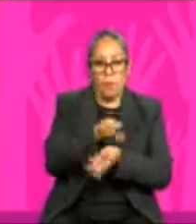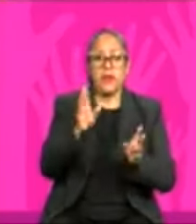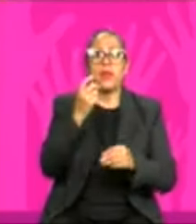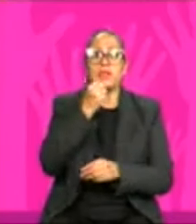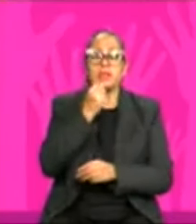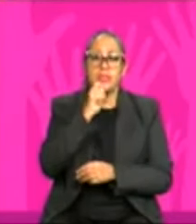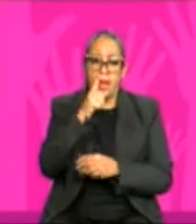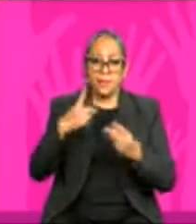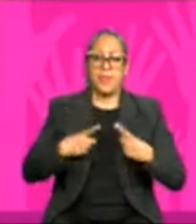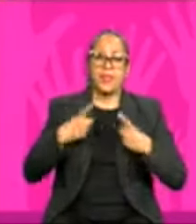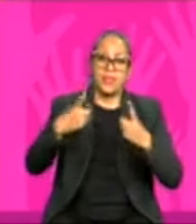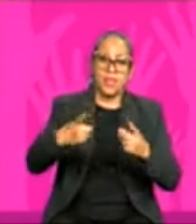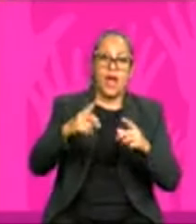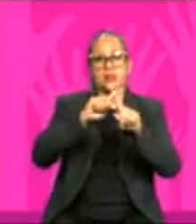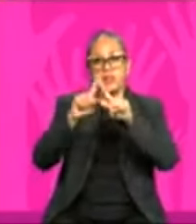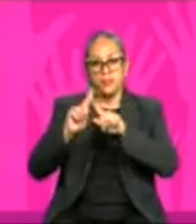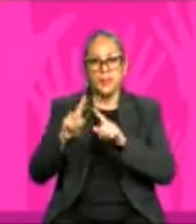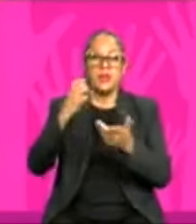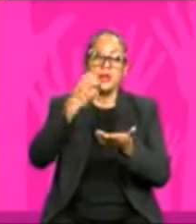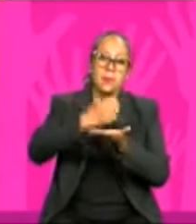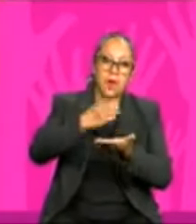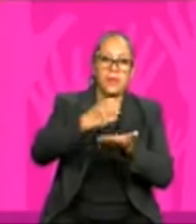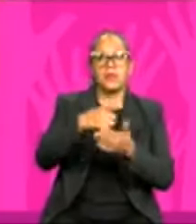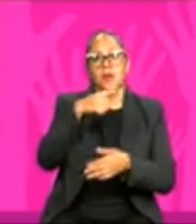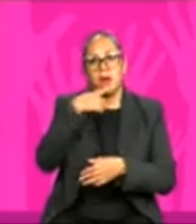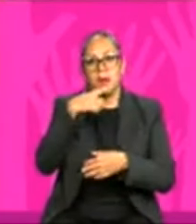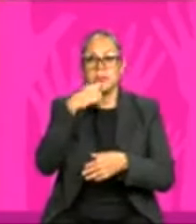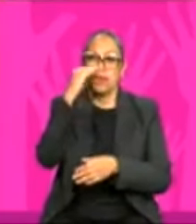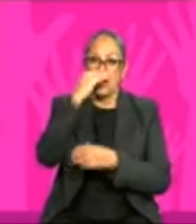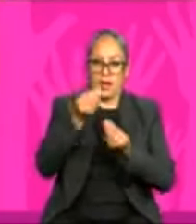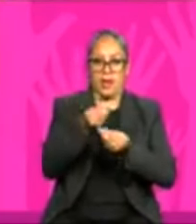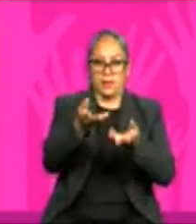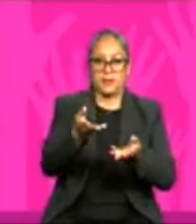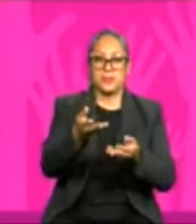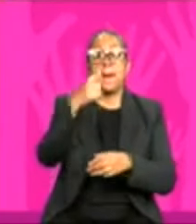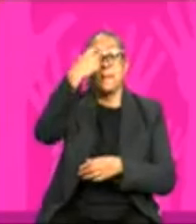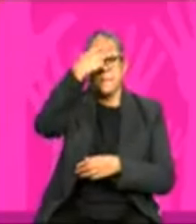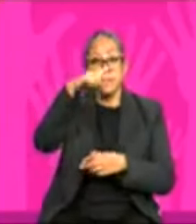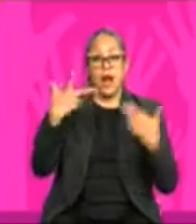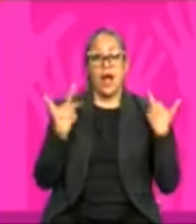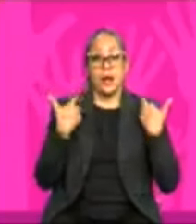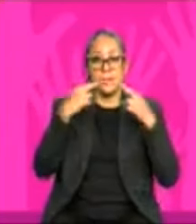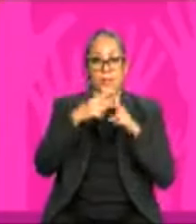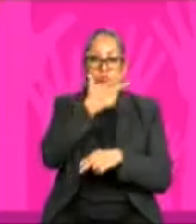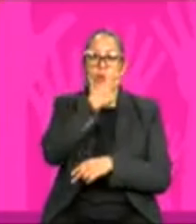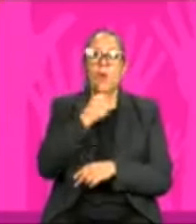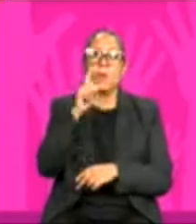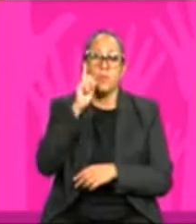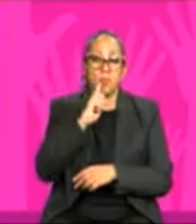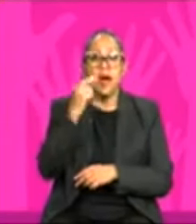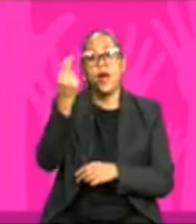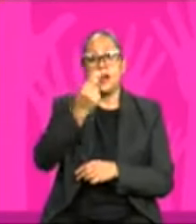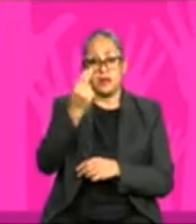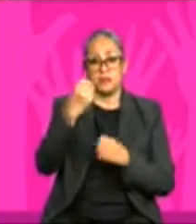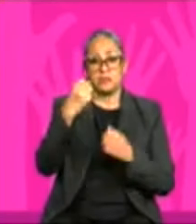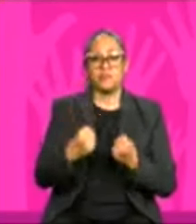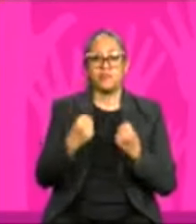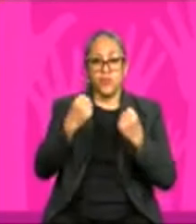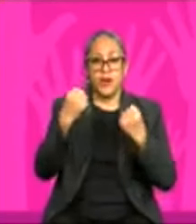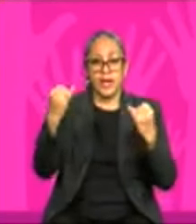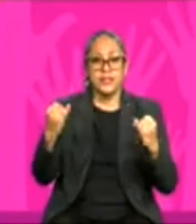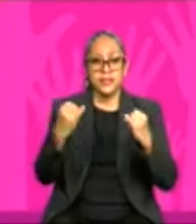y uniformes escolares gratuitos. Para nuestras queridas maestras y maestros, fortaleceré a las instituciones